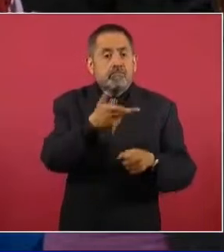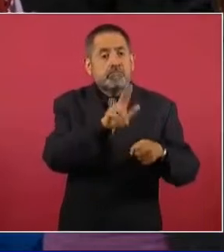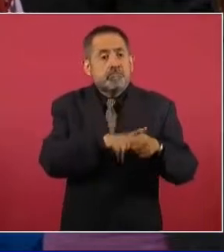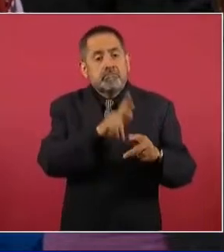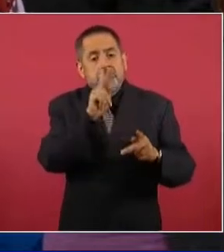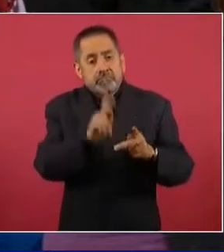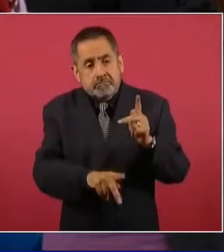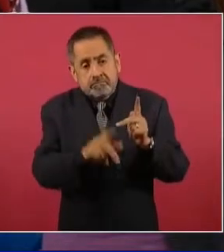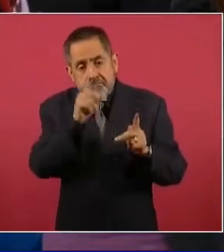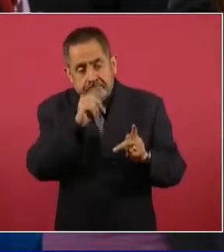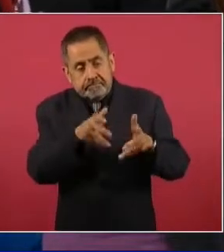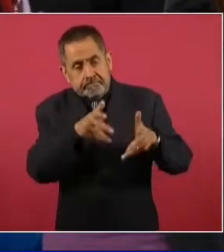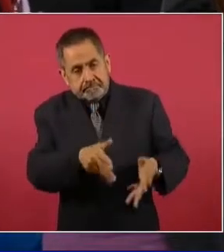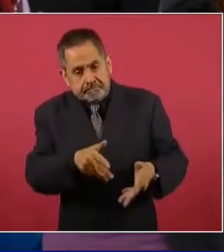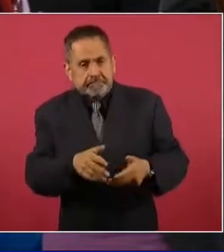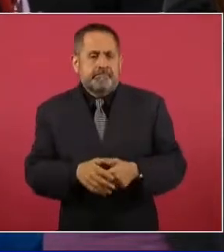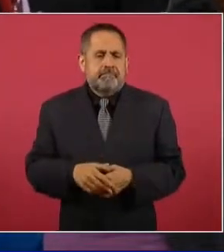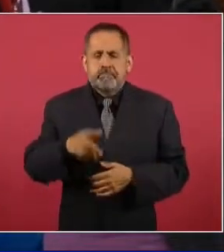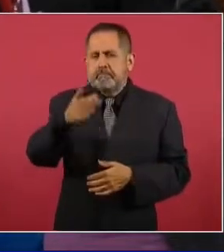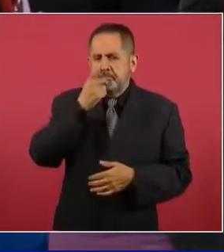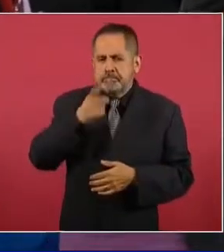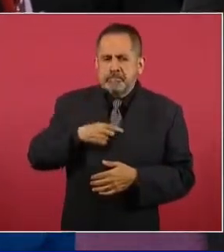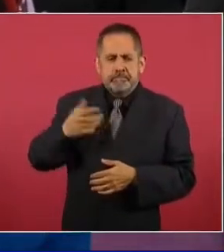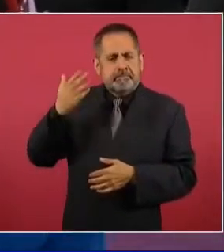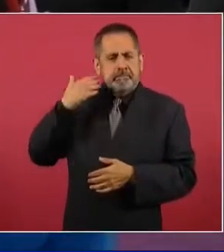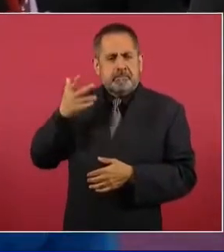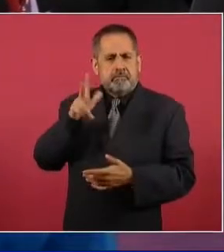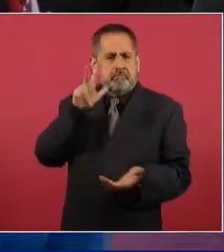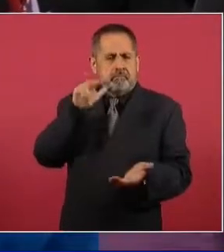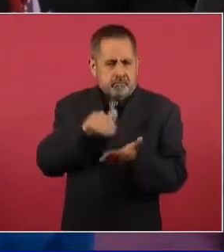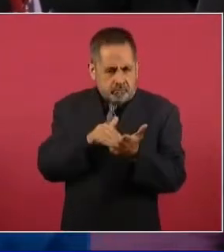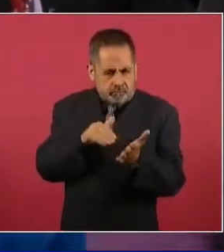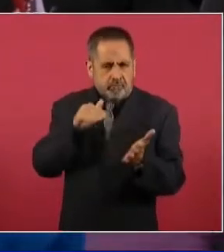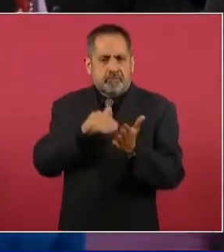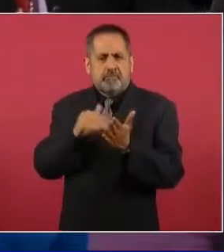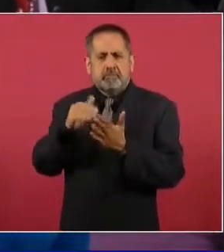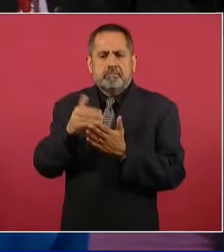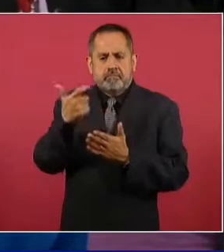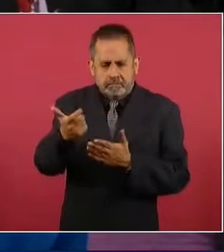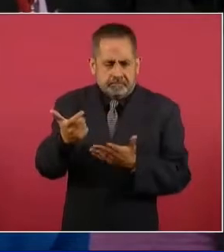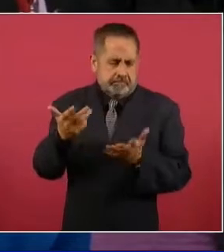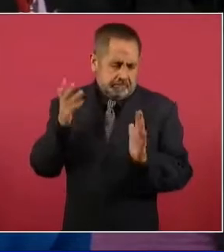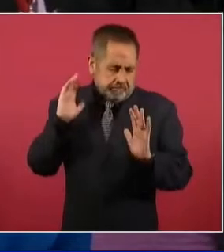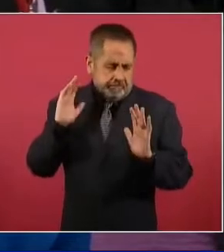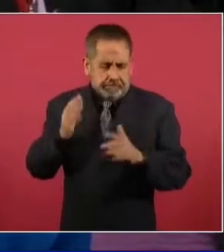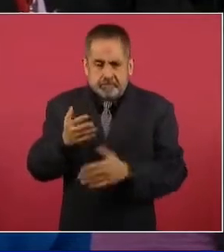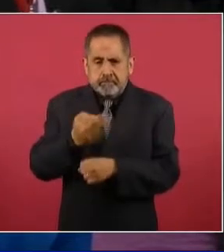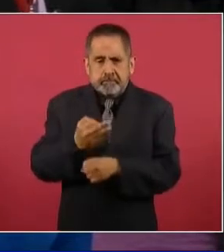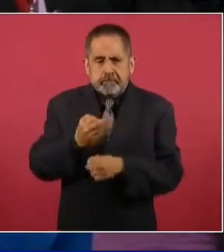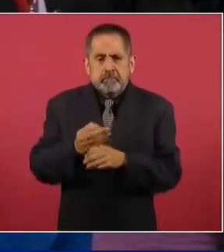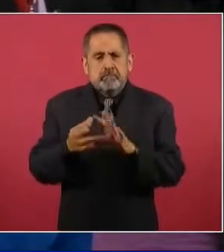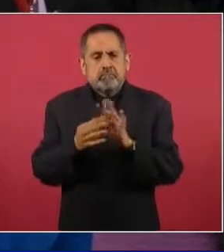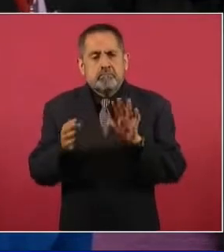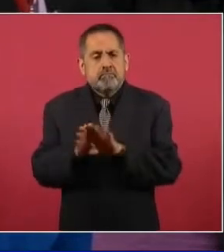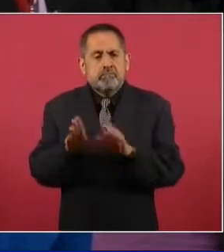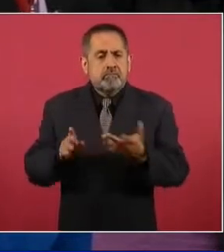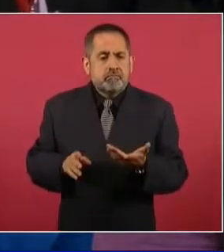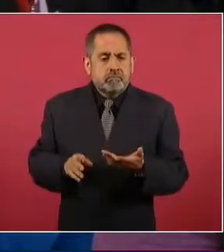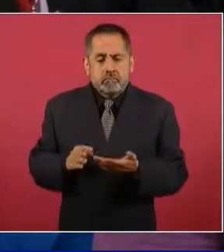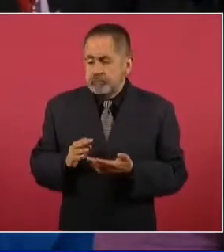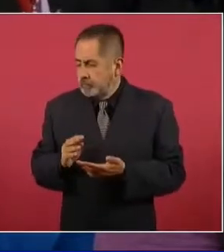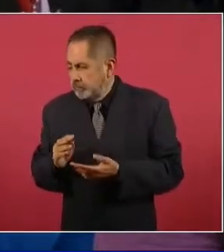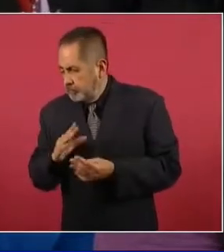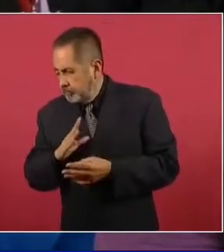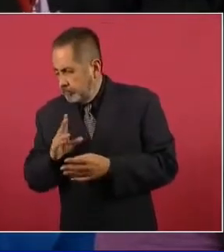inconclusos. En aquel entonces se hablaba de una inversión de 8,000 millones de pesos. Entonces, si nos pudiera, quizás a lo mejor en este momento no lo tenga,